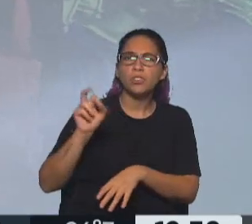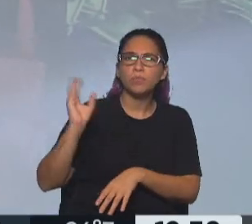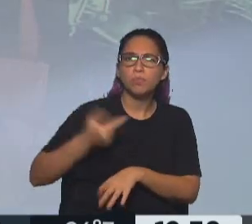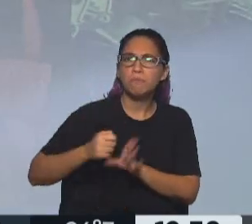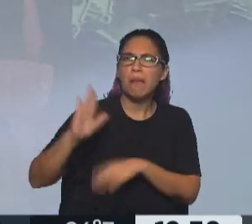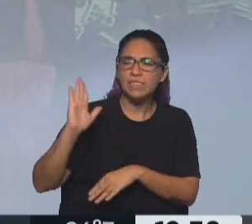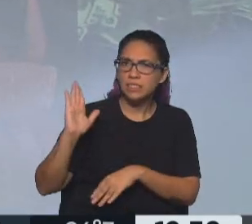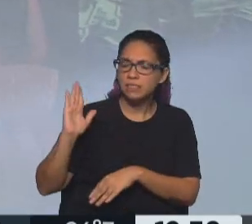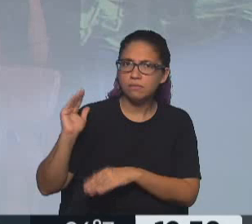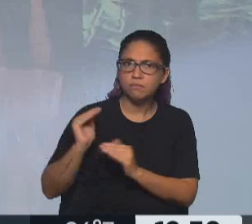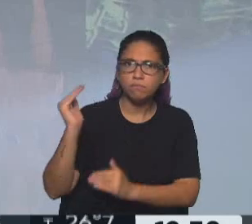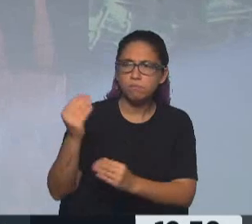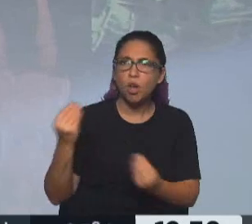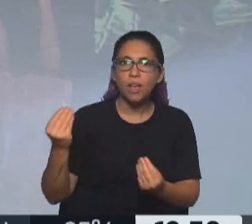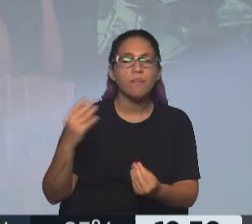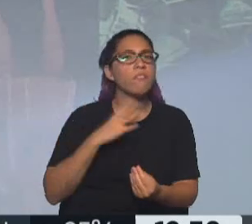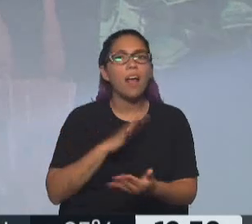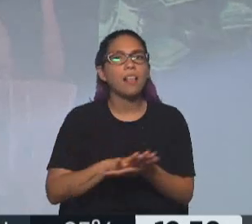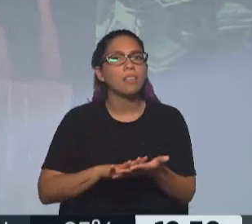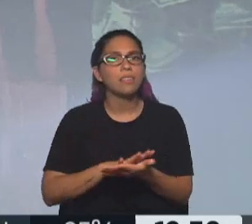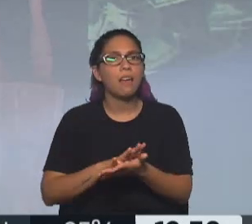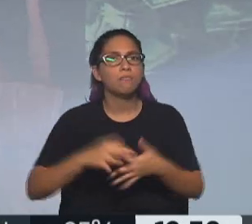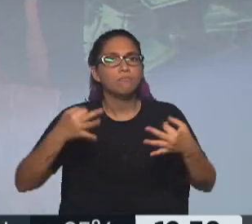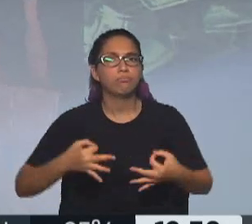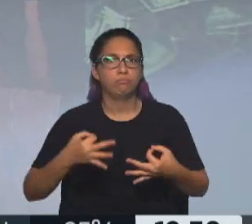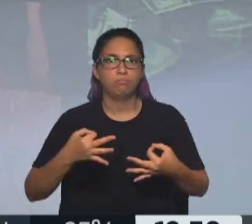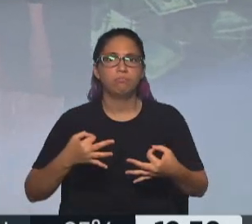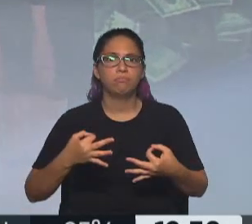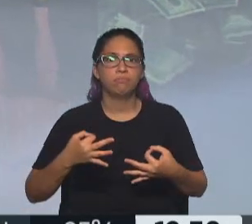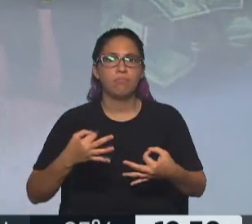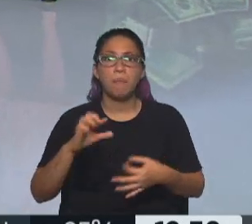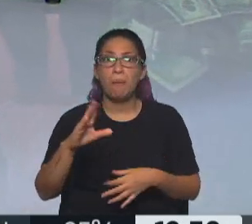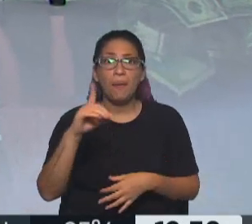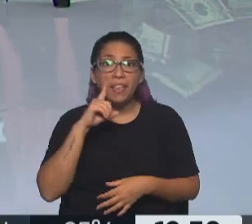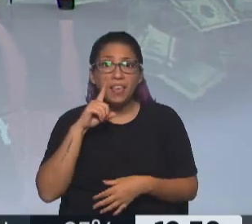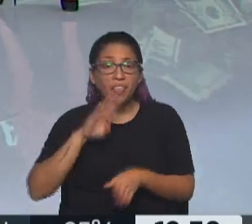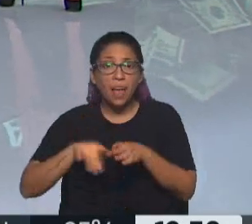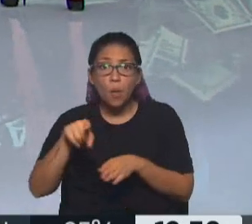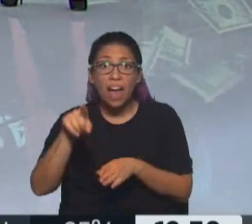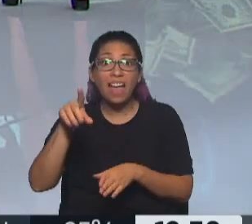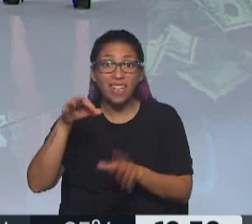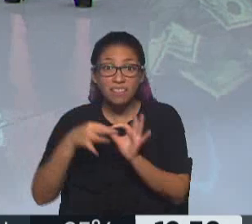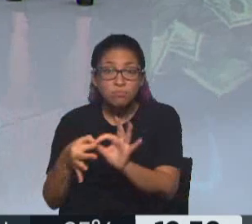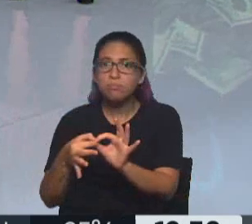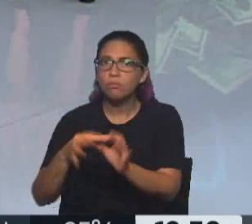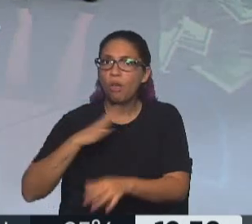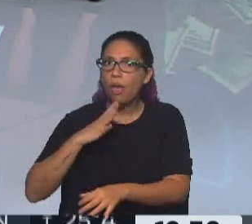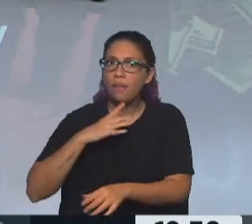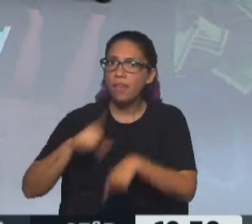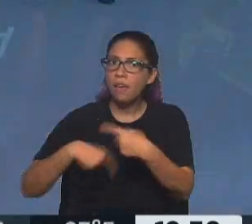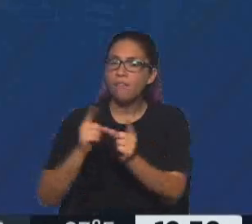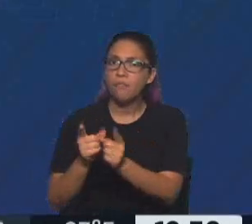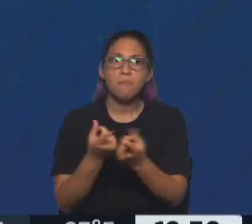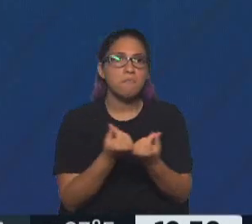del PBI? Bueno, porque no se resolvió el peso de la deuda sobre el producto. Eso sigue ahí. La solvencia sigue estando en discusión, la